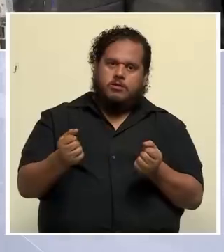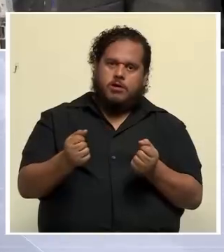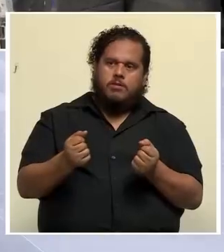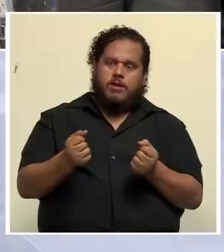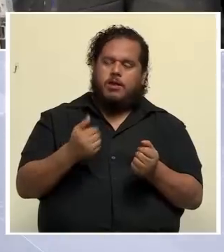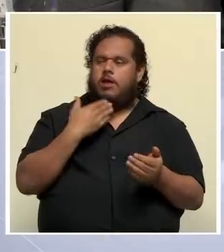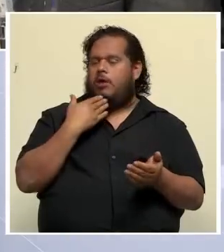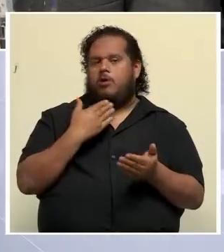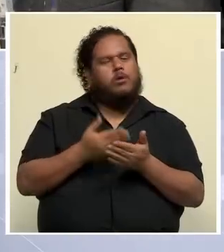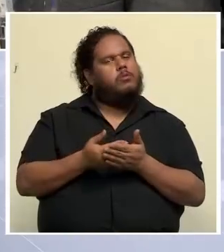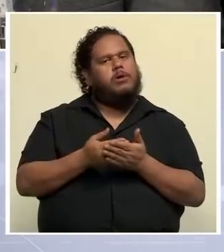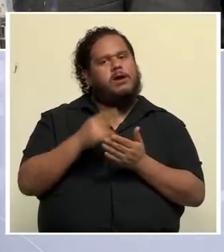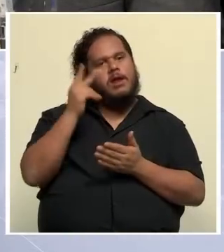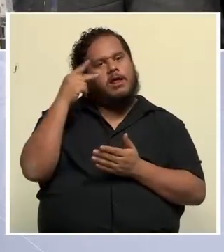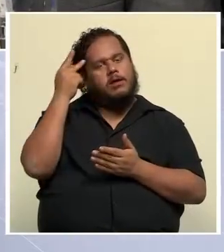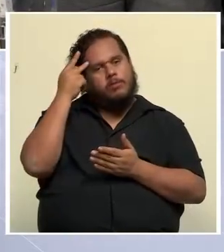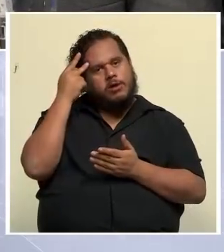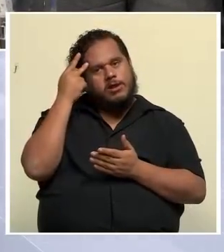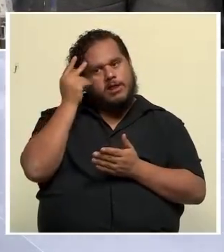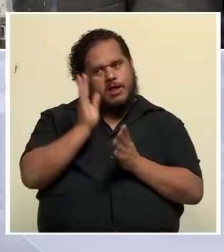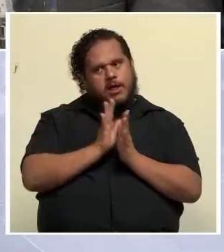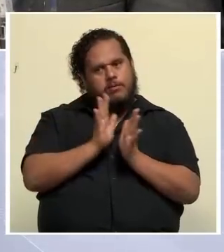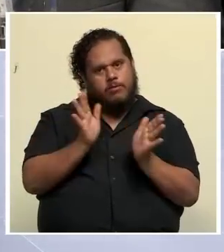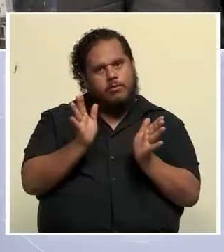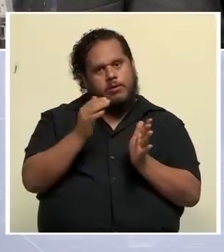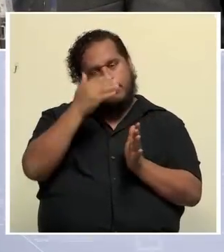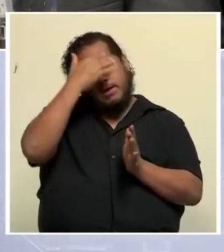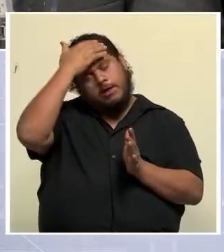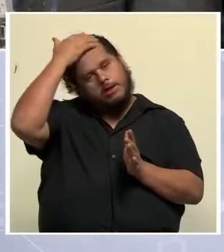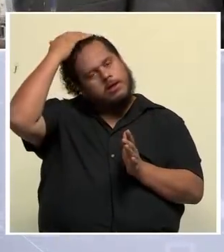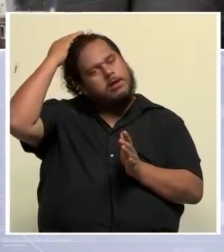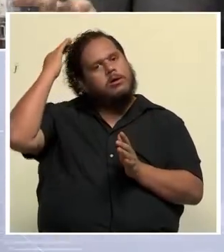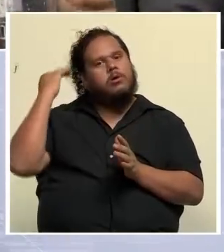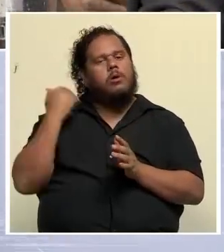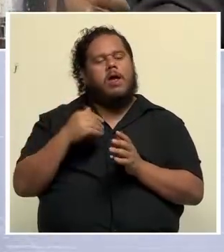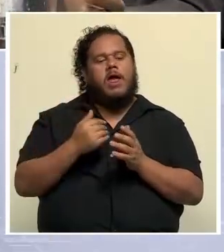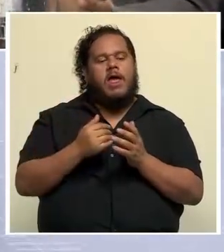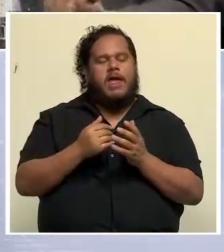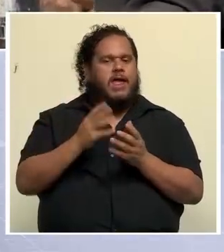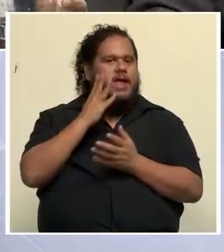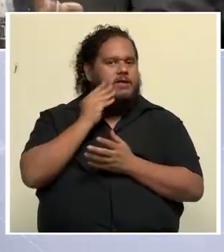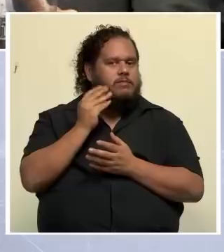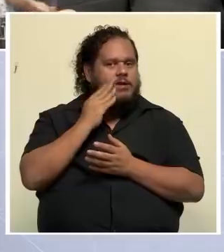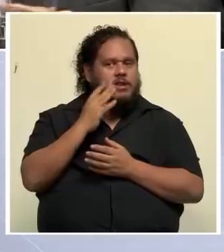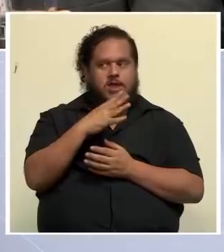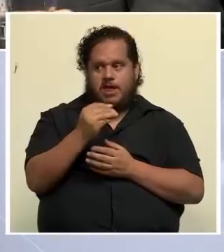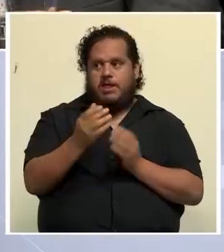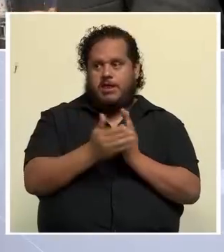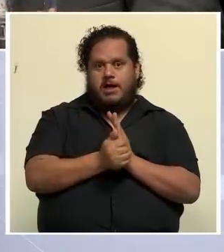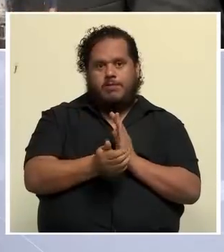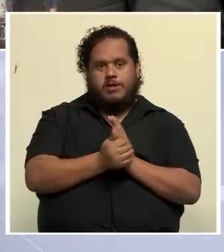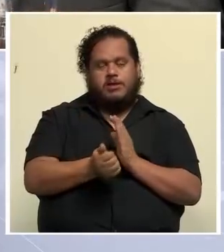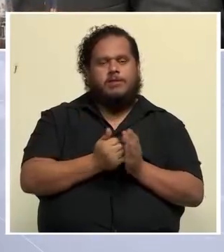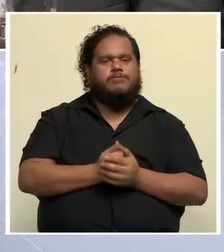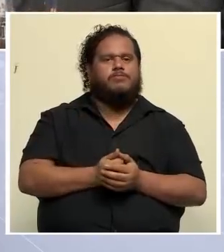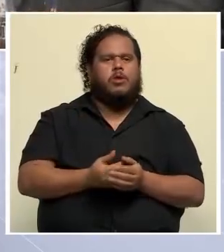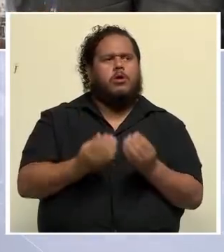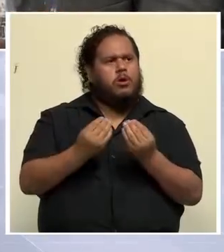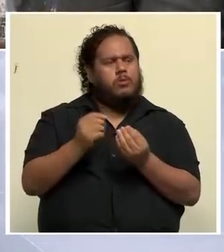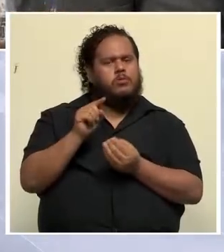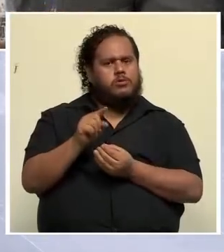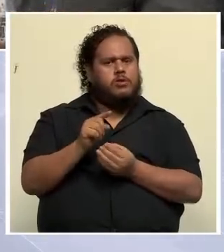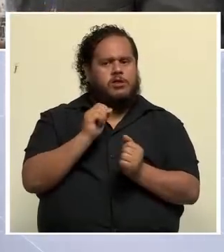con buena política pública, con experiencia y con capacidad. Mucho de esto, por supuesto, pasa